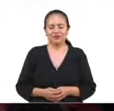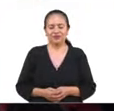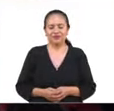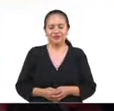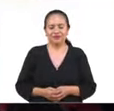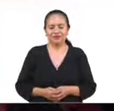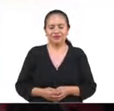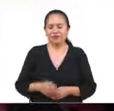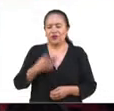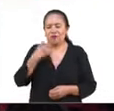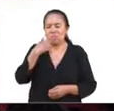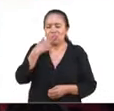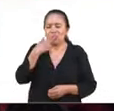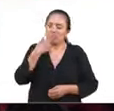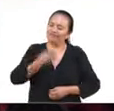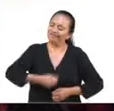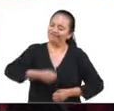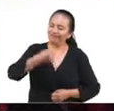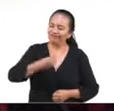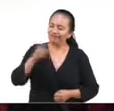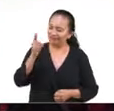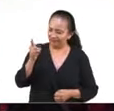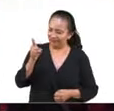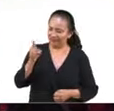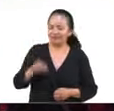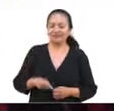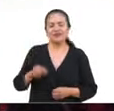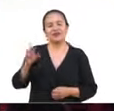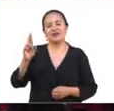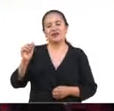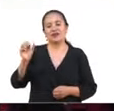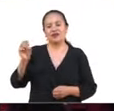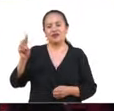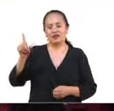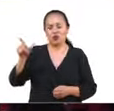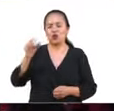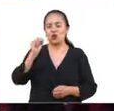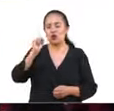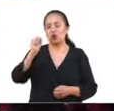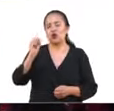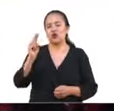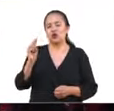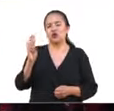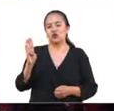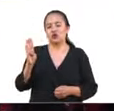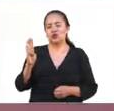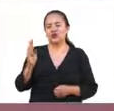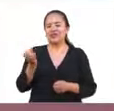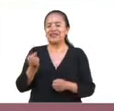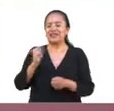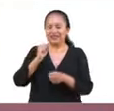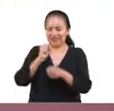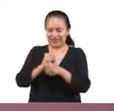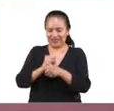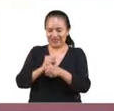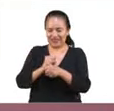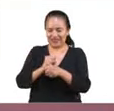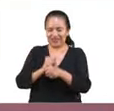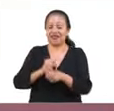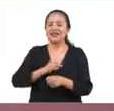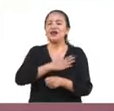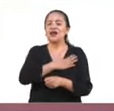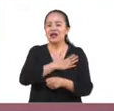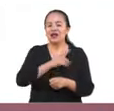afecto también a Hugo Raúl Paulín Hernández, subsecretario de Inclusión Productiva, Desarrollo Rural de